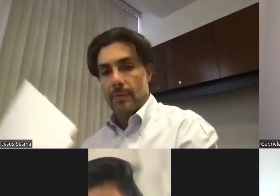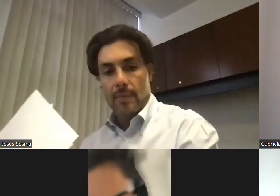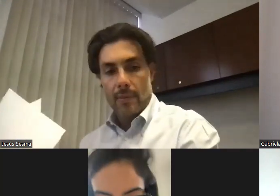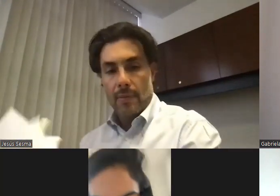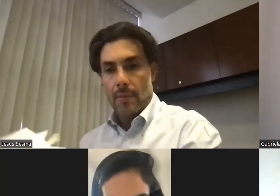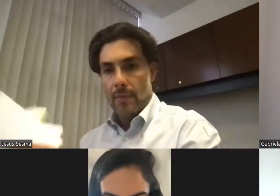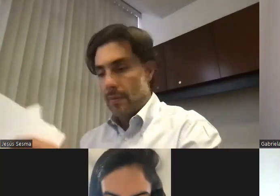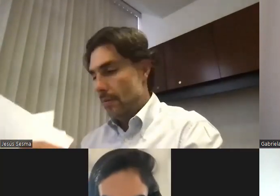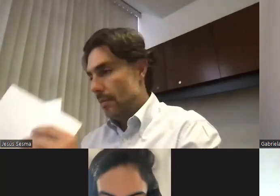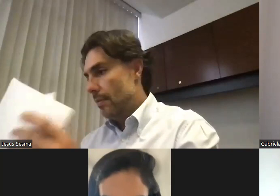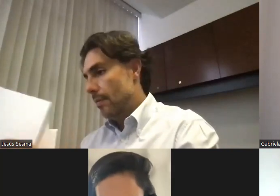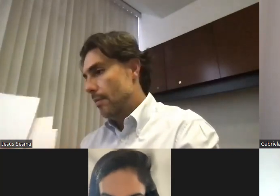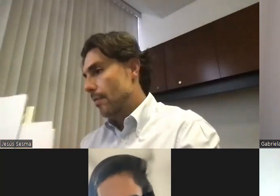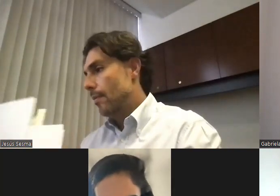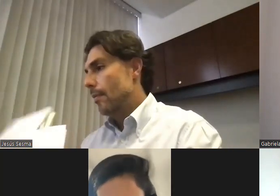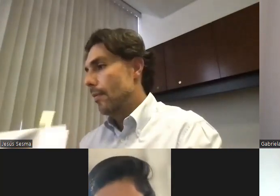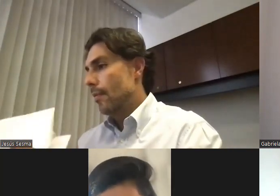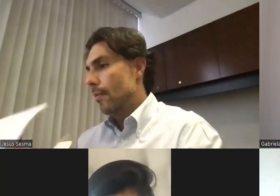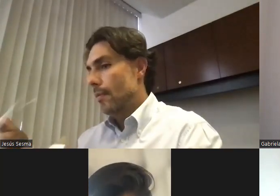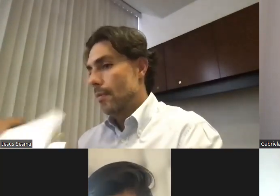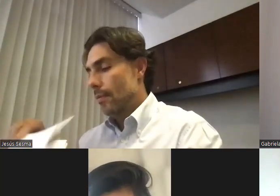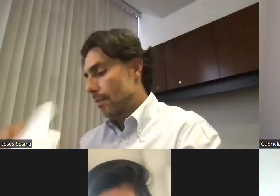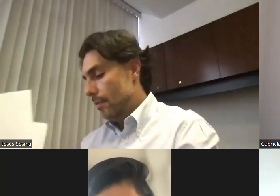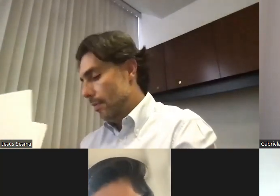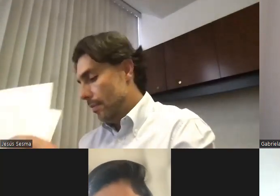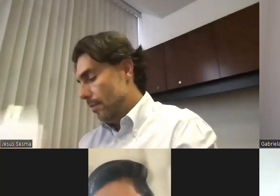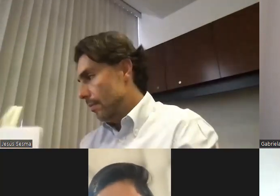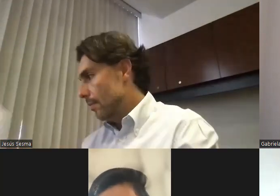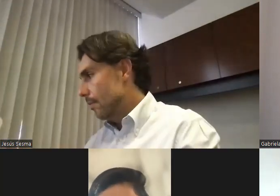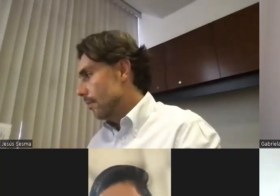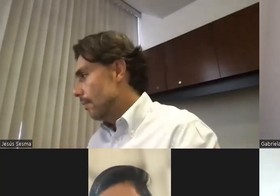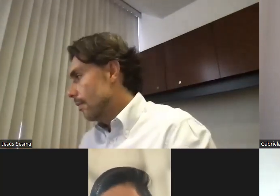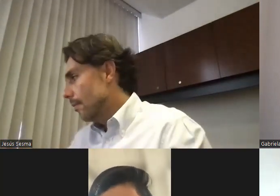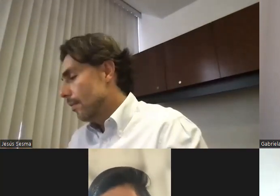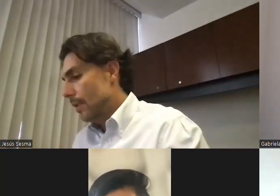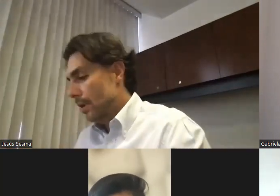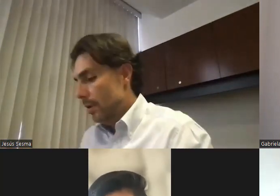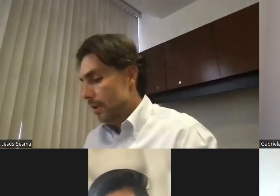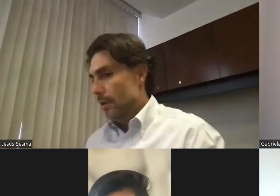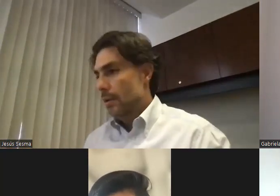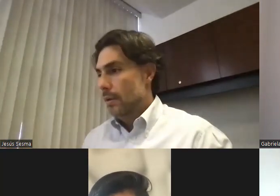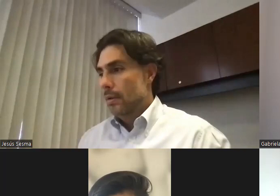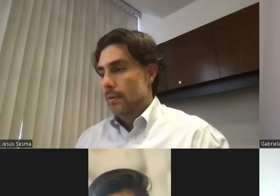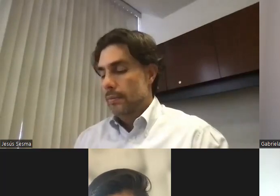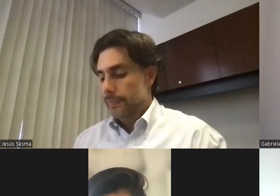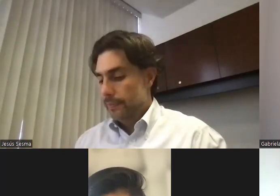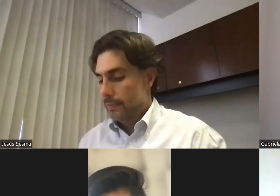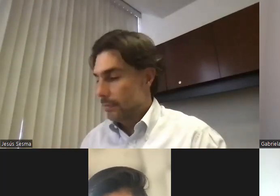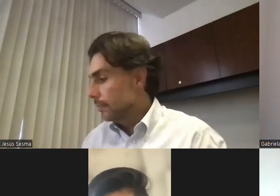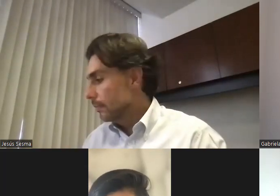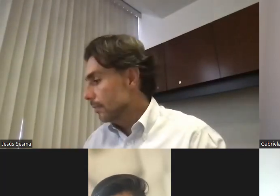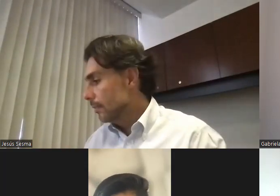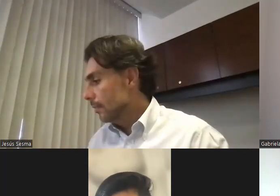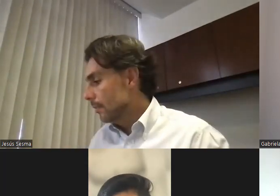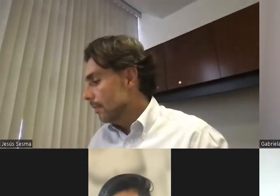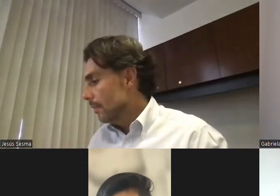Voy, presidente. El siguiente punto del orden del día es el análisis, discusión y, en su caso, aprobación del dictamen conjunto con modificaciones en